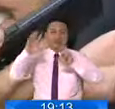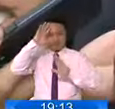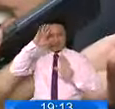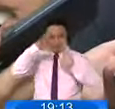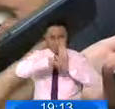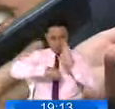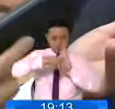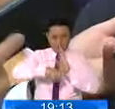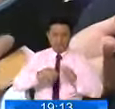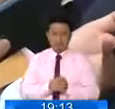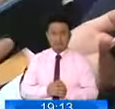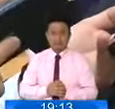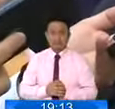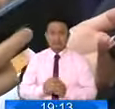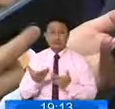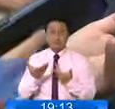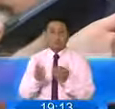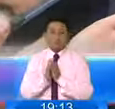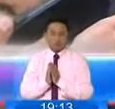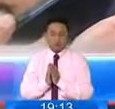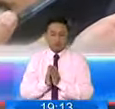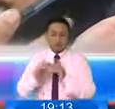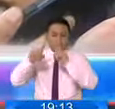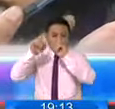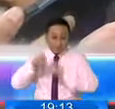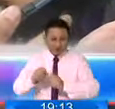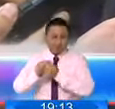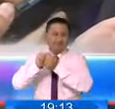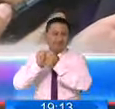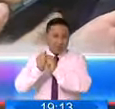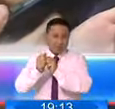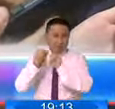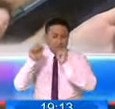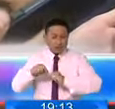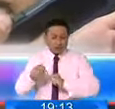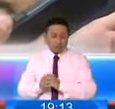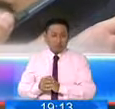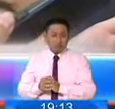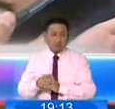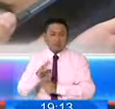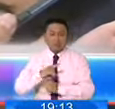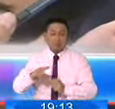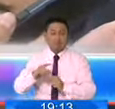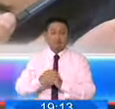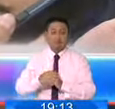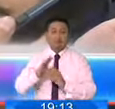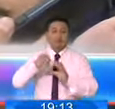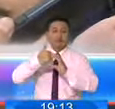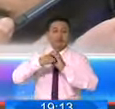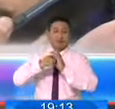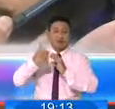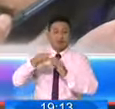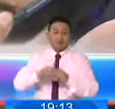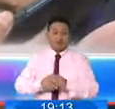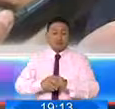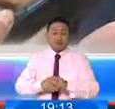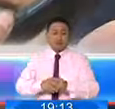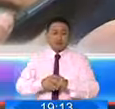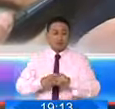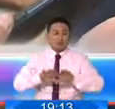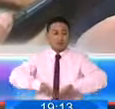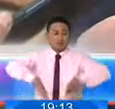Hemos solicitado que se reformule la pregunta, que se incluye ecosistemas frágiles como son los páramos, los